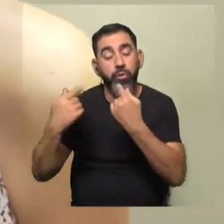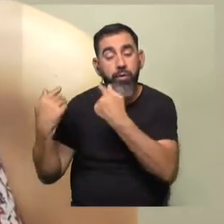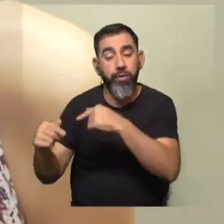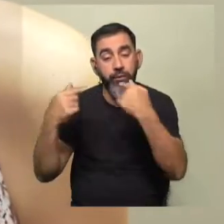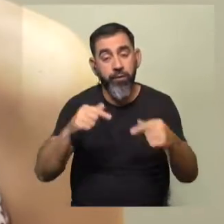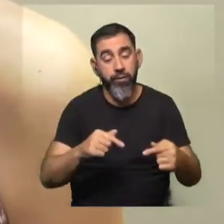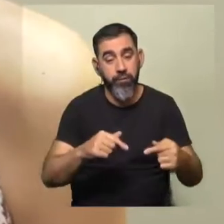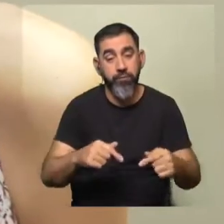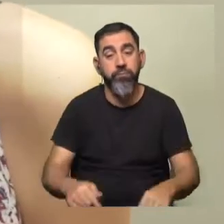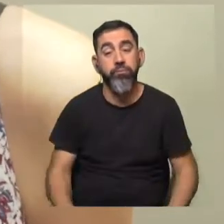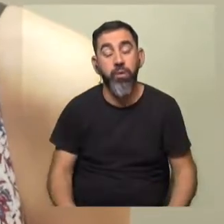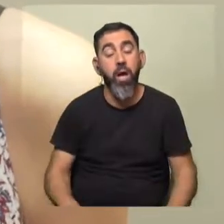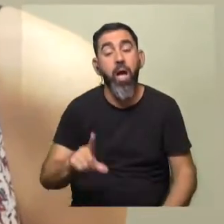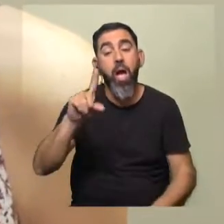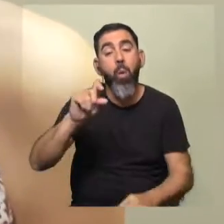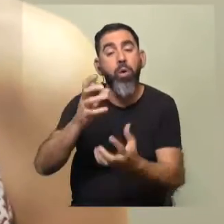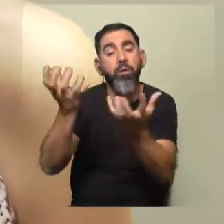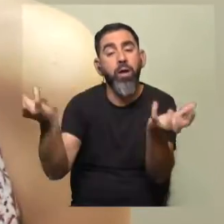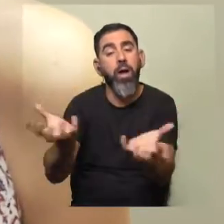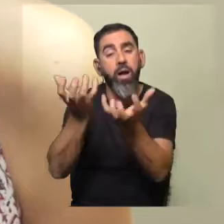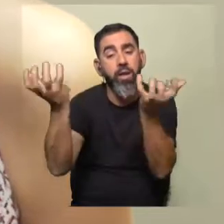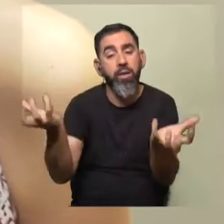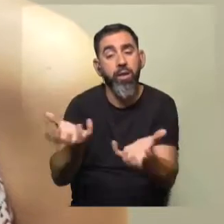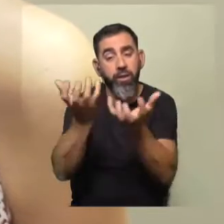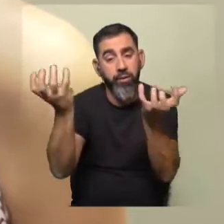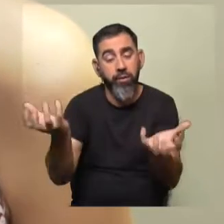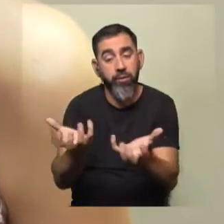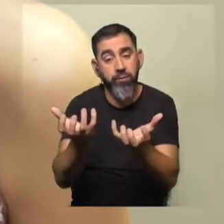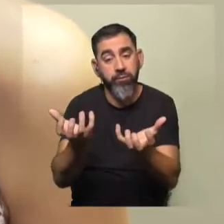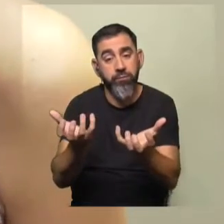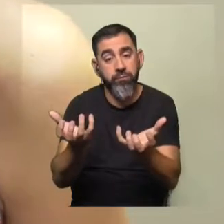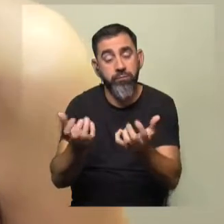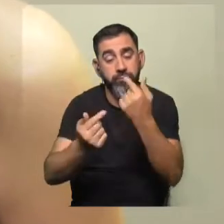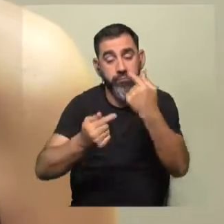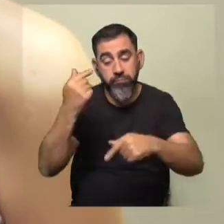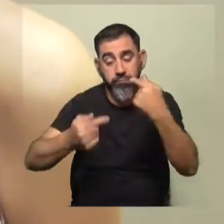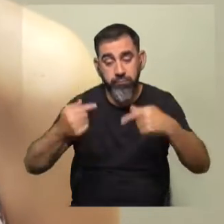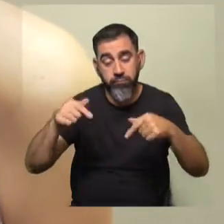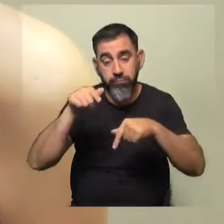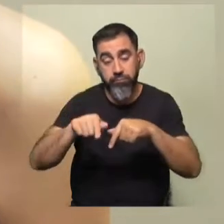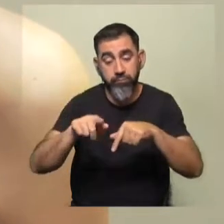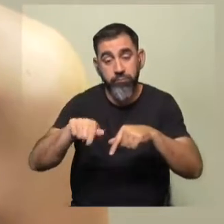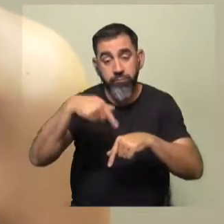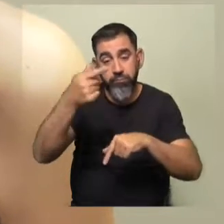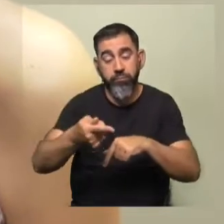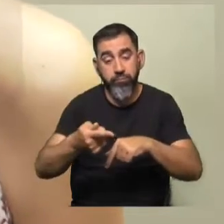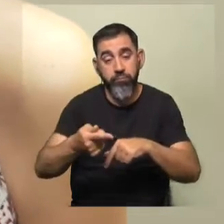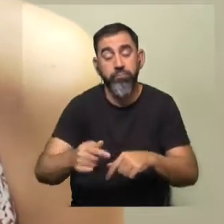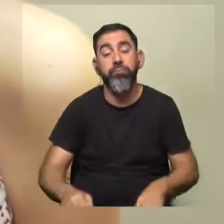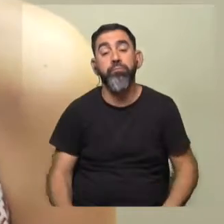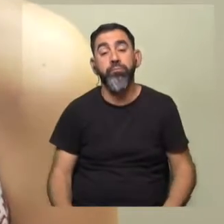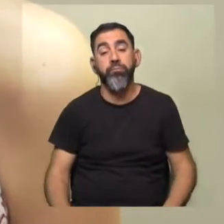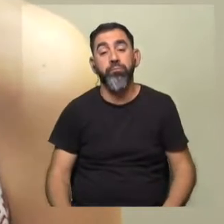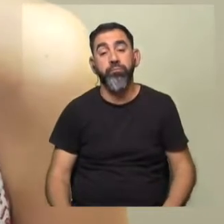donde intervienen aguas calientes que están cargadas en los elementos que después van a componer estos